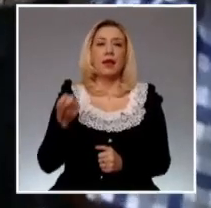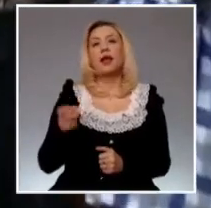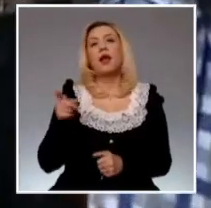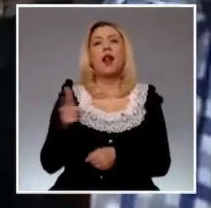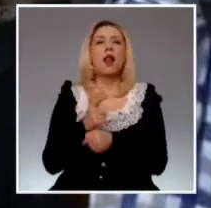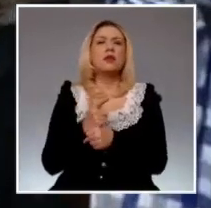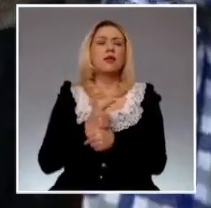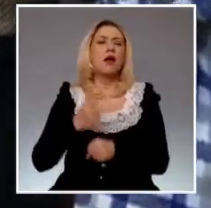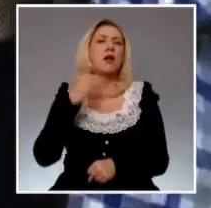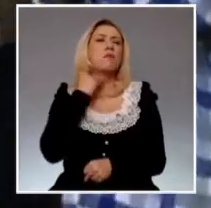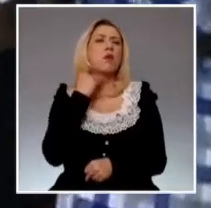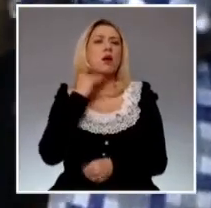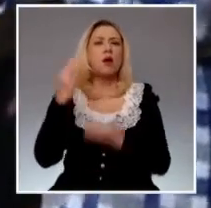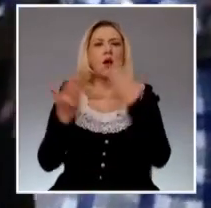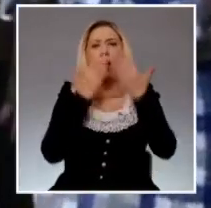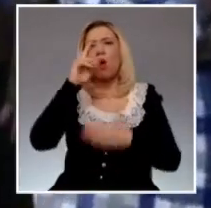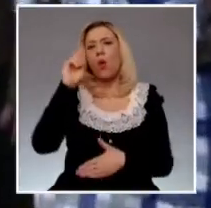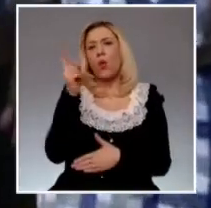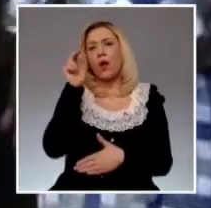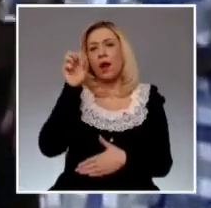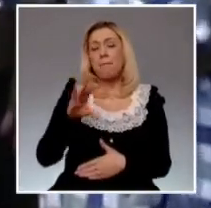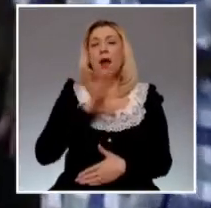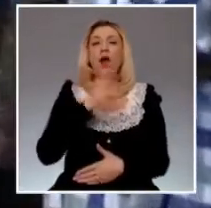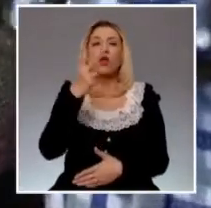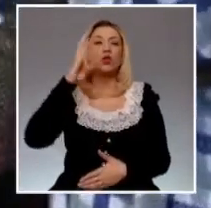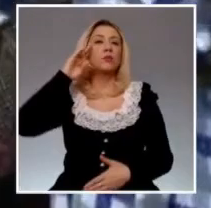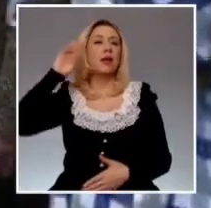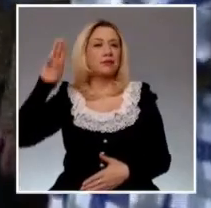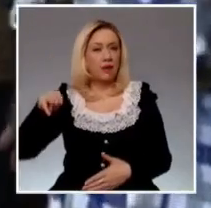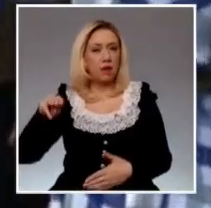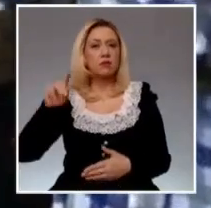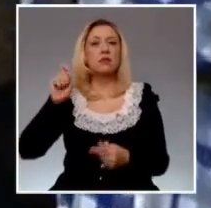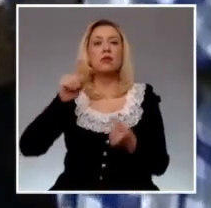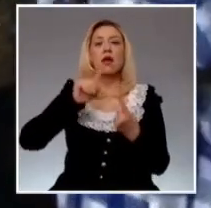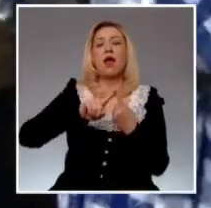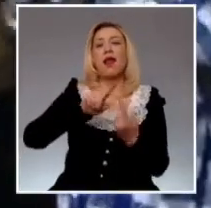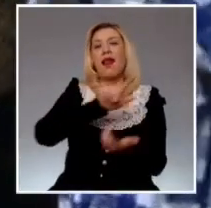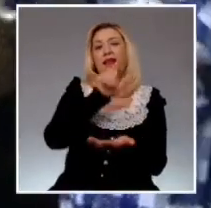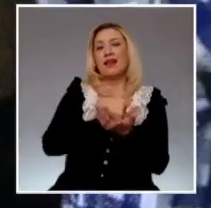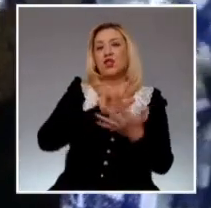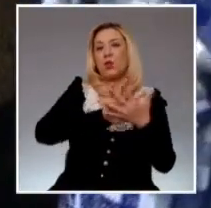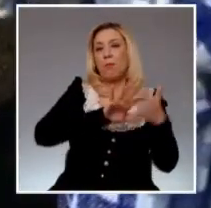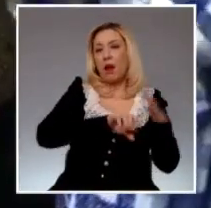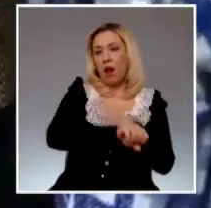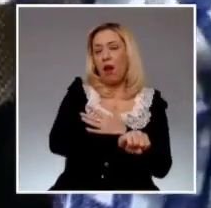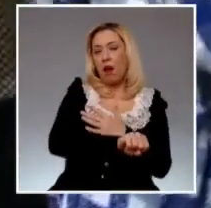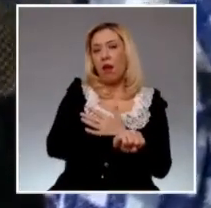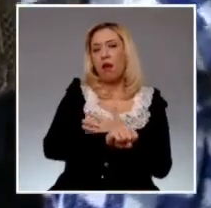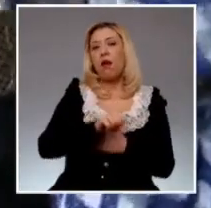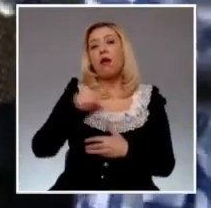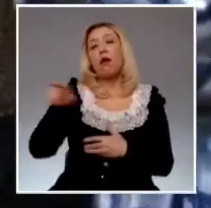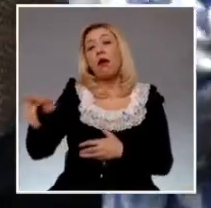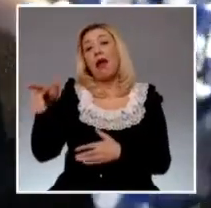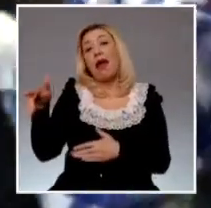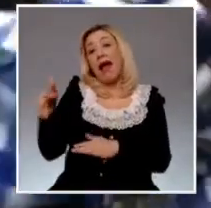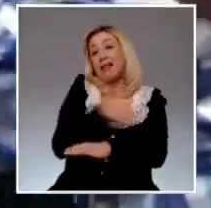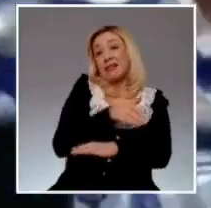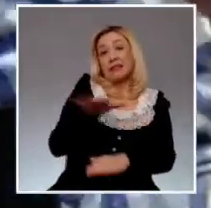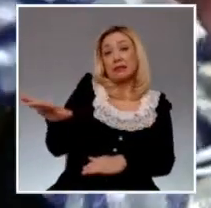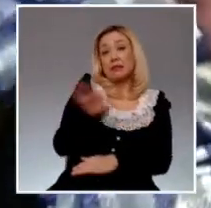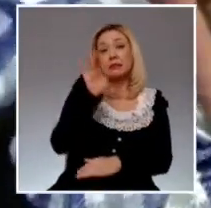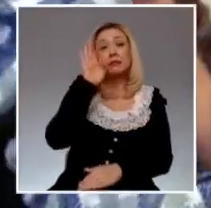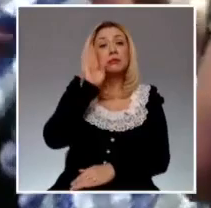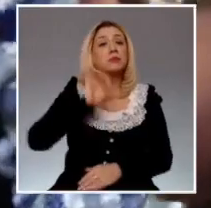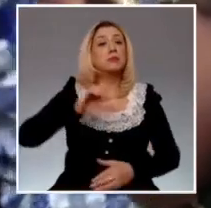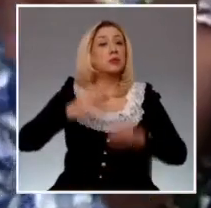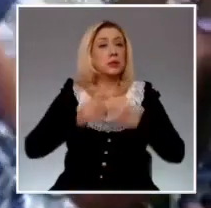UNAM y cuenta con 2 maestrías, una de ellas en Derecho Penal. Antes de ser designada ministra del máximo tribunal del país, se desempeñó